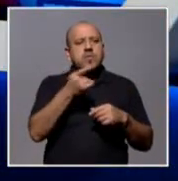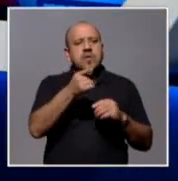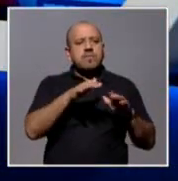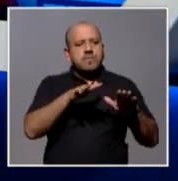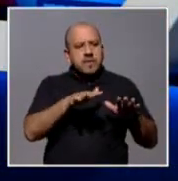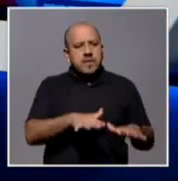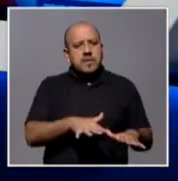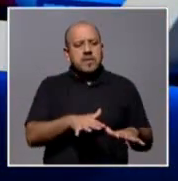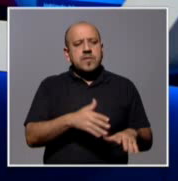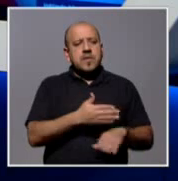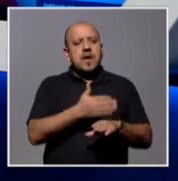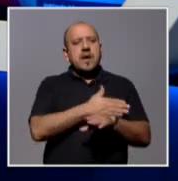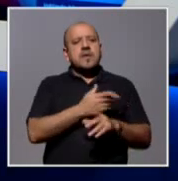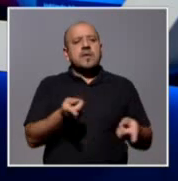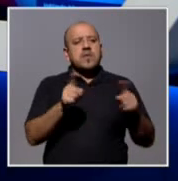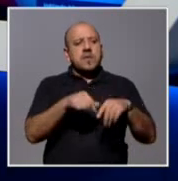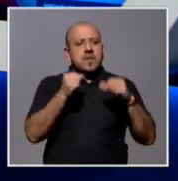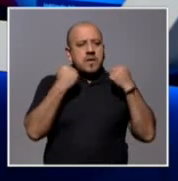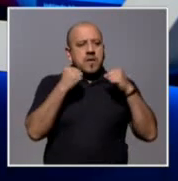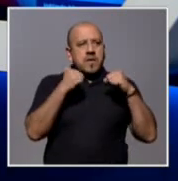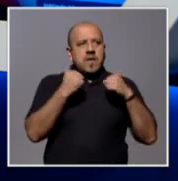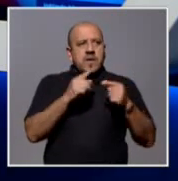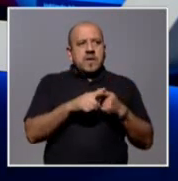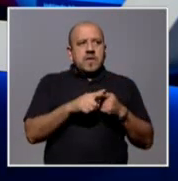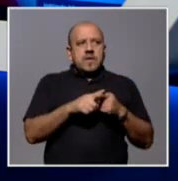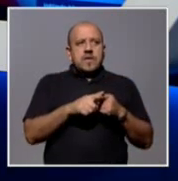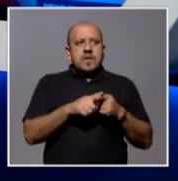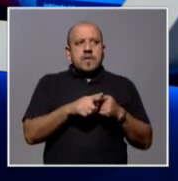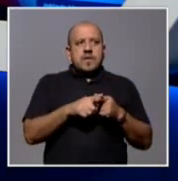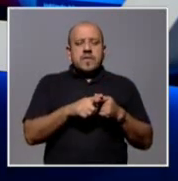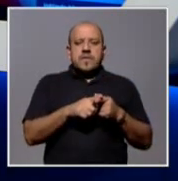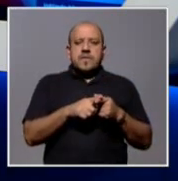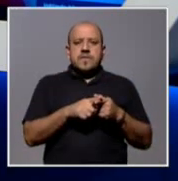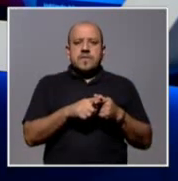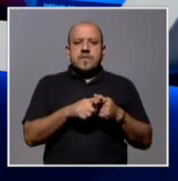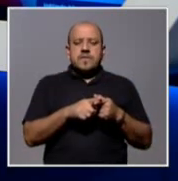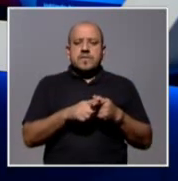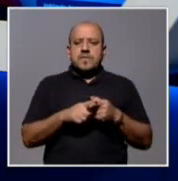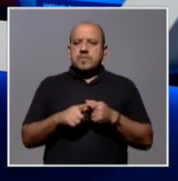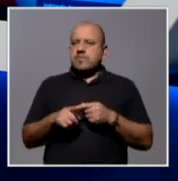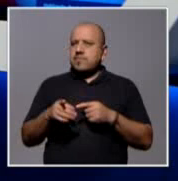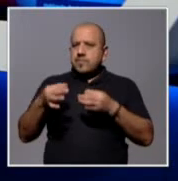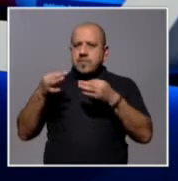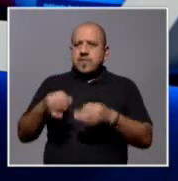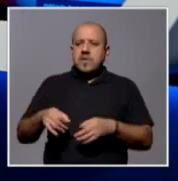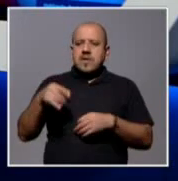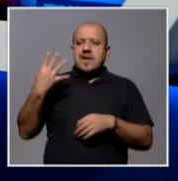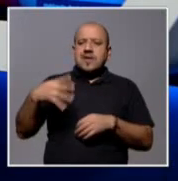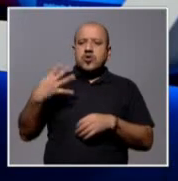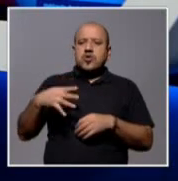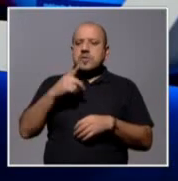el club antes de comenzar los entrenamientos? ¿Y cómo siguió todo? Exactamente, desde el 14 de